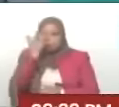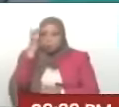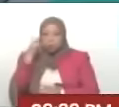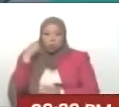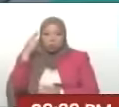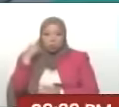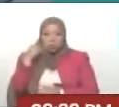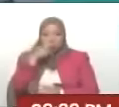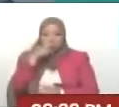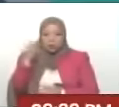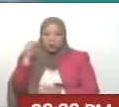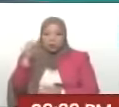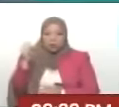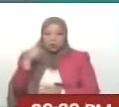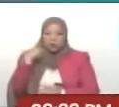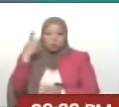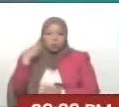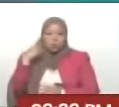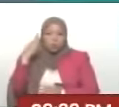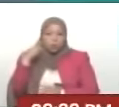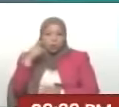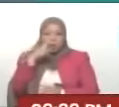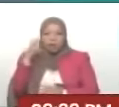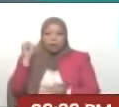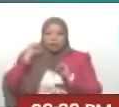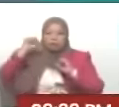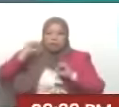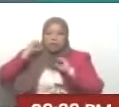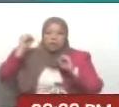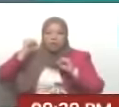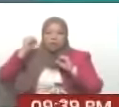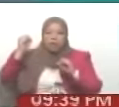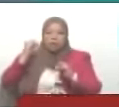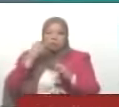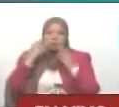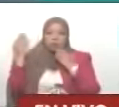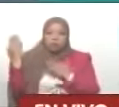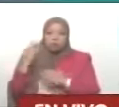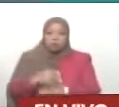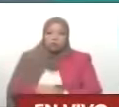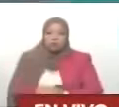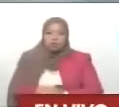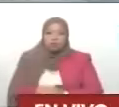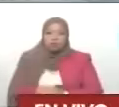Nico. Género Afro House. Adelante. Afro Nico. Afro